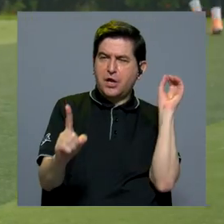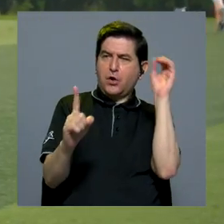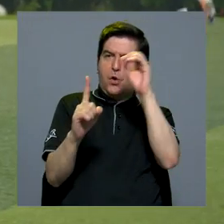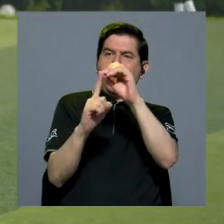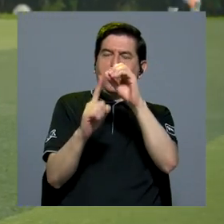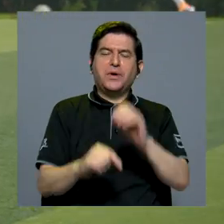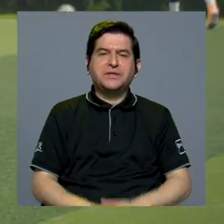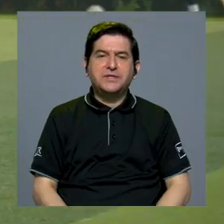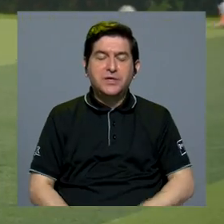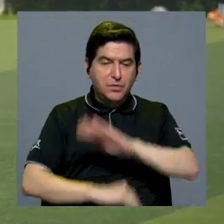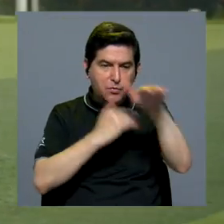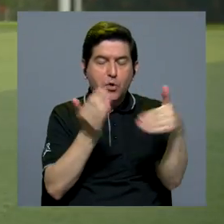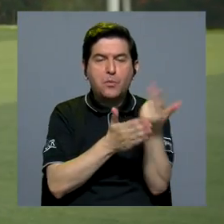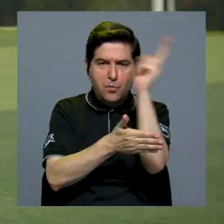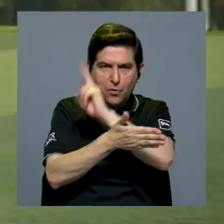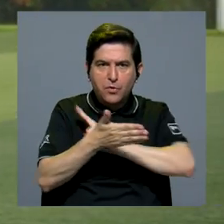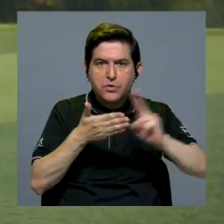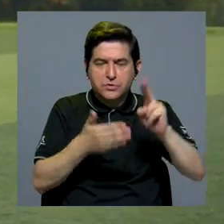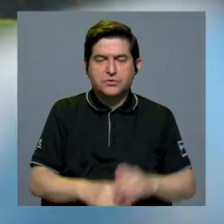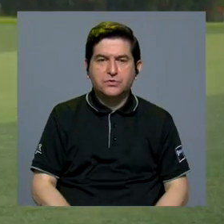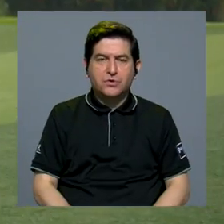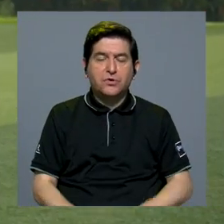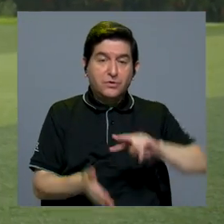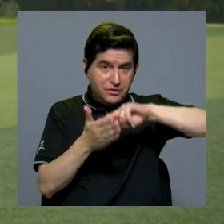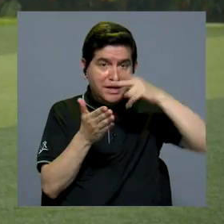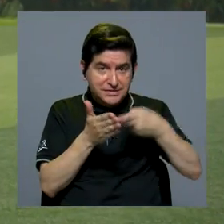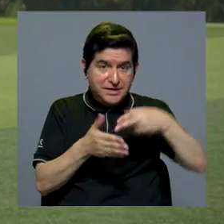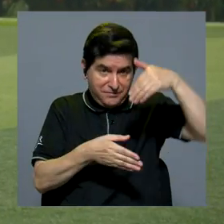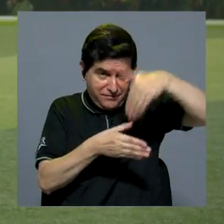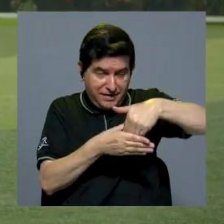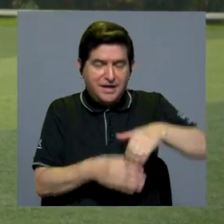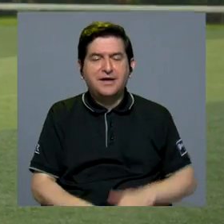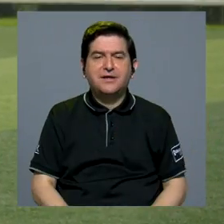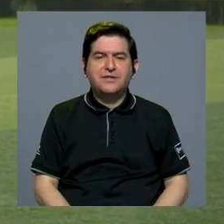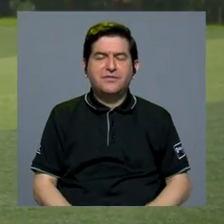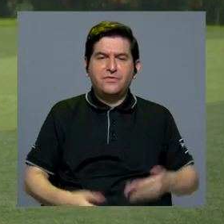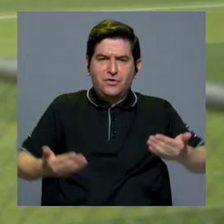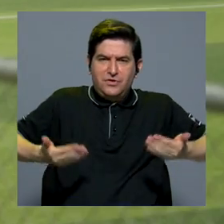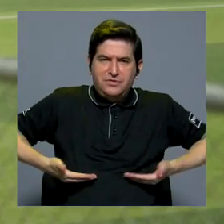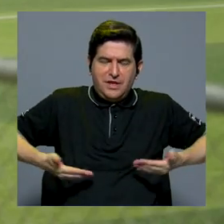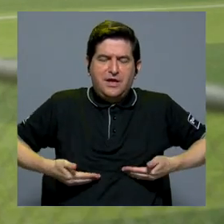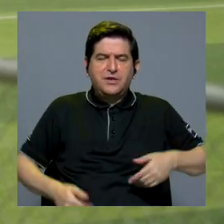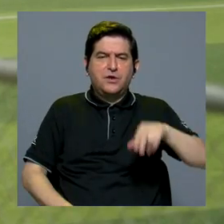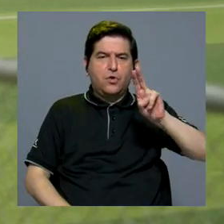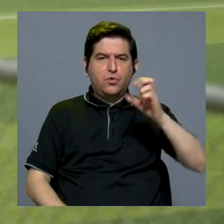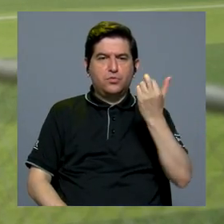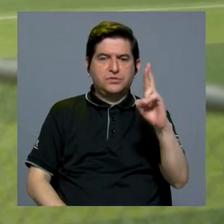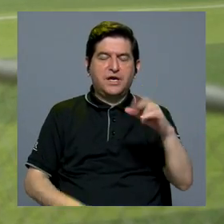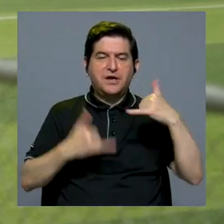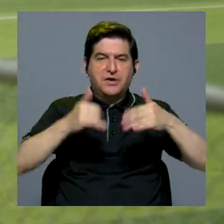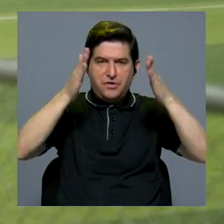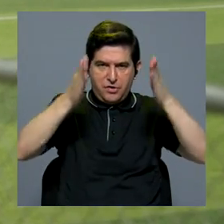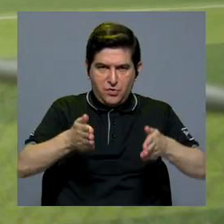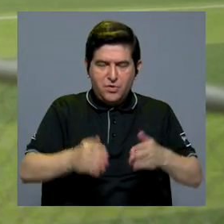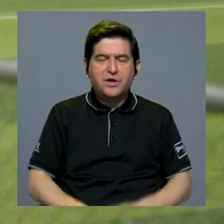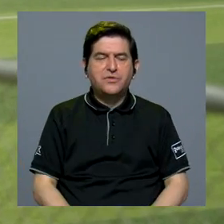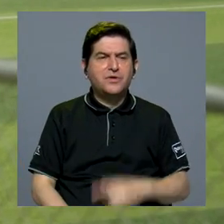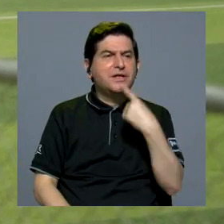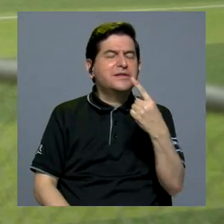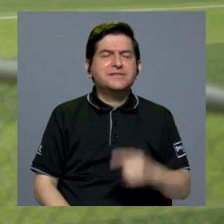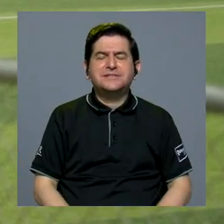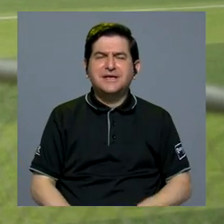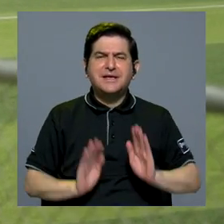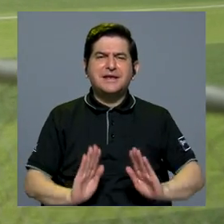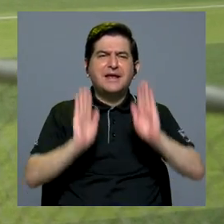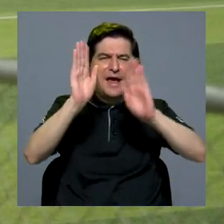fútbol de la UCR como sus jugadores atribuyen su excelente temporada a la mentalidad ganadora que mostraron durante el campeonato.